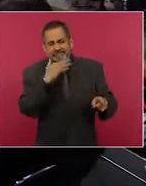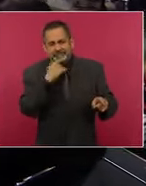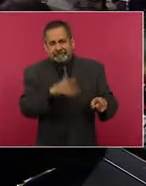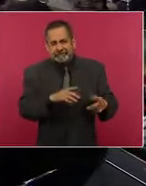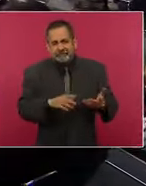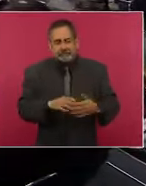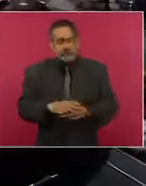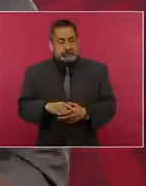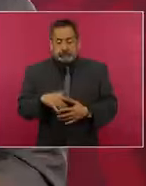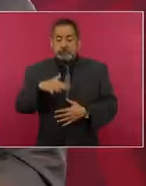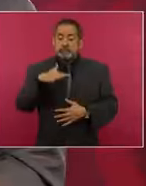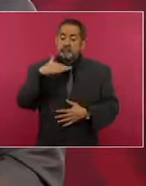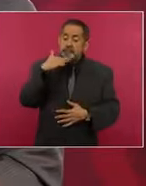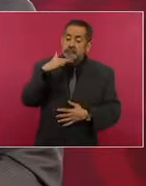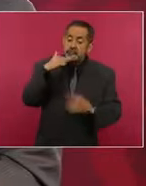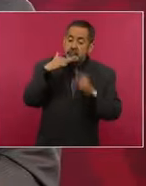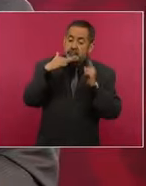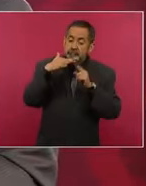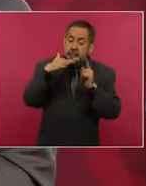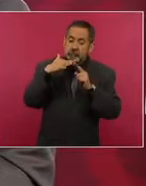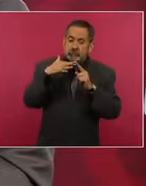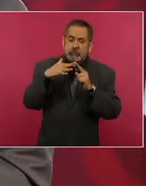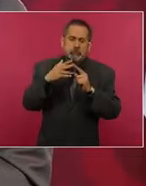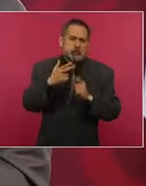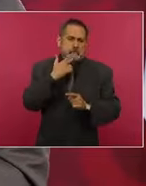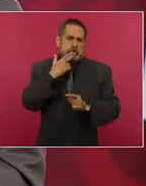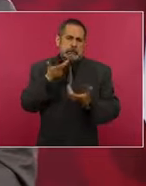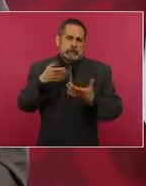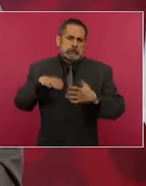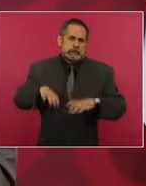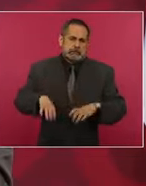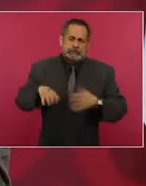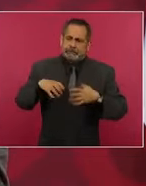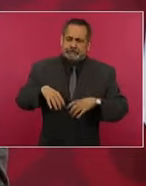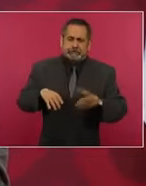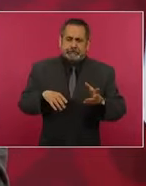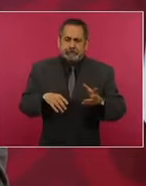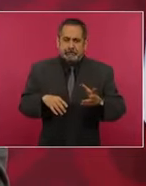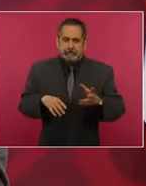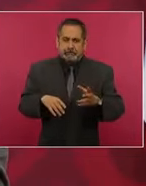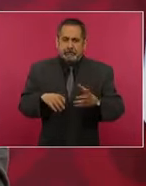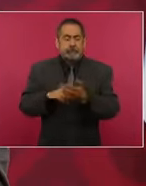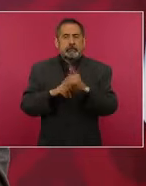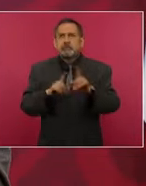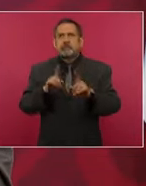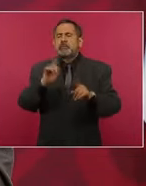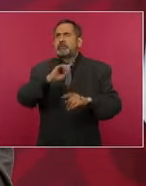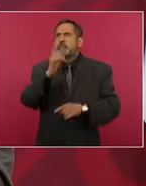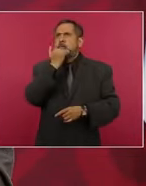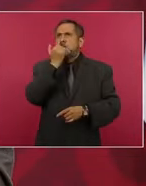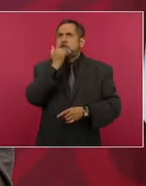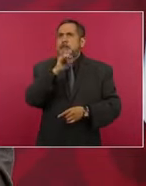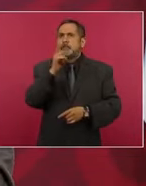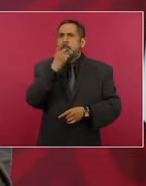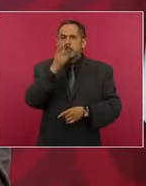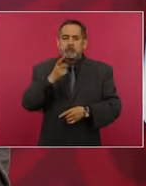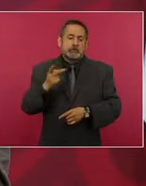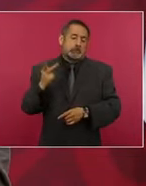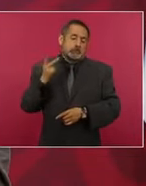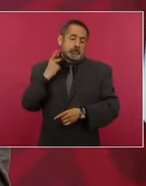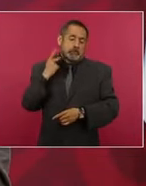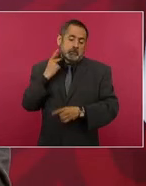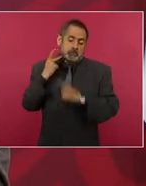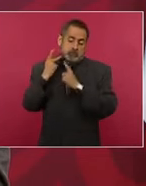más lucrativas de México. No, que la política era de